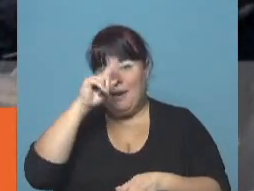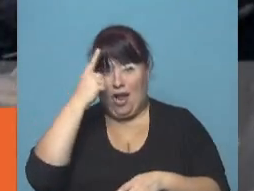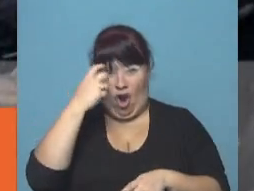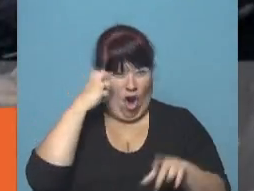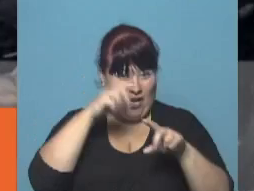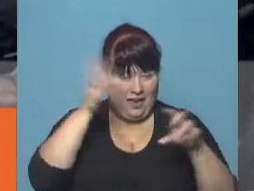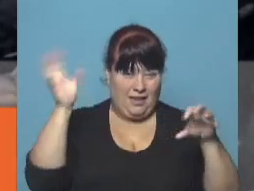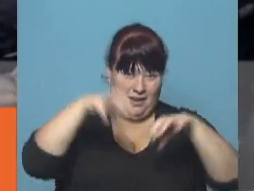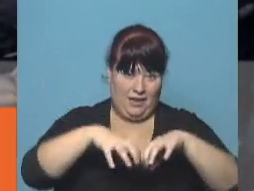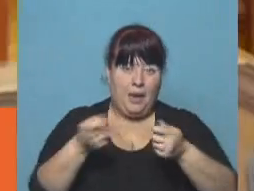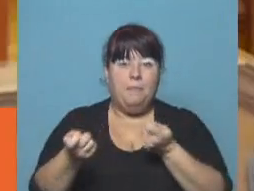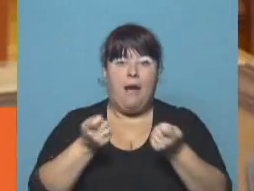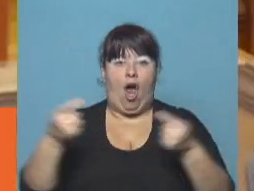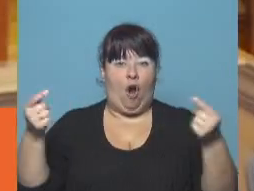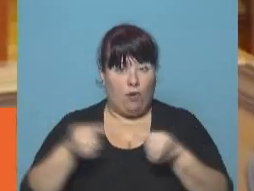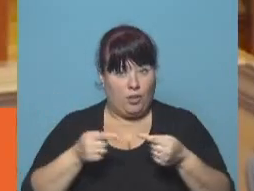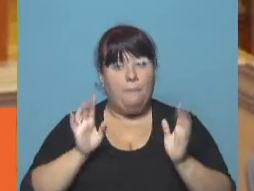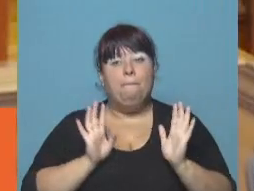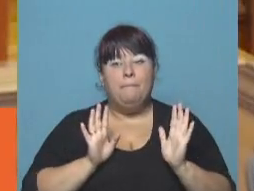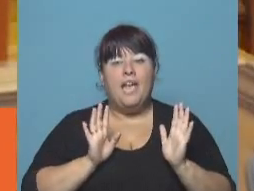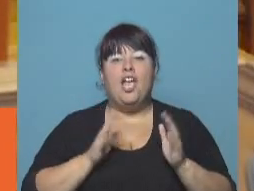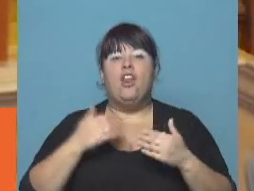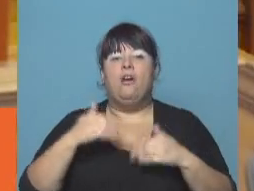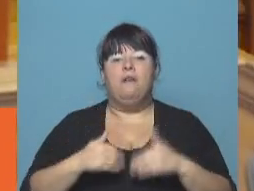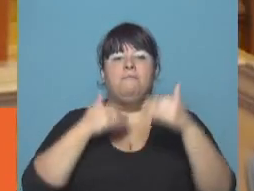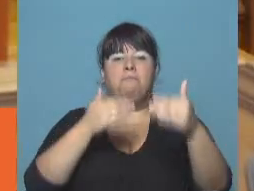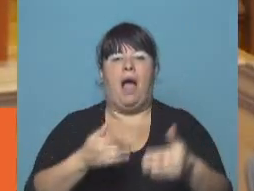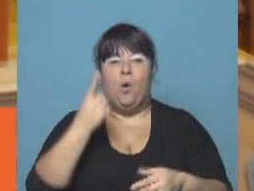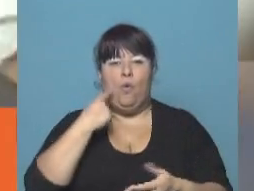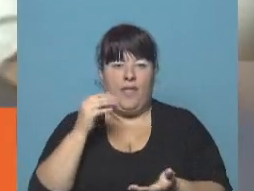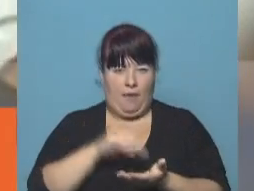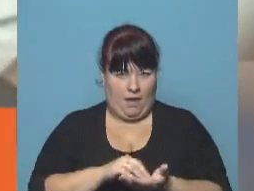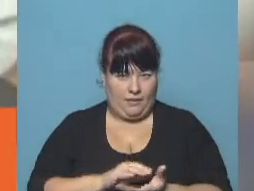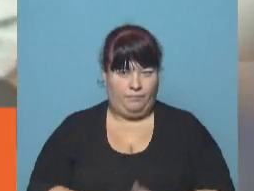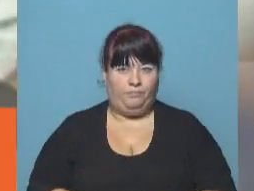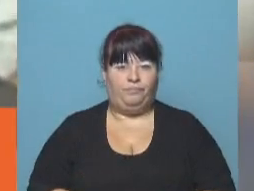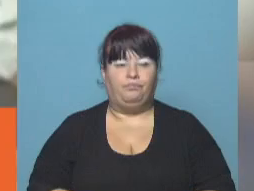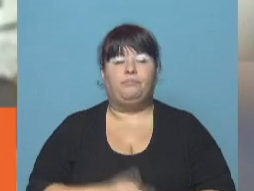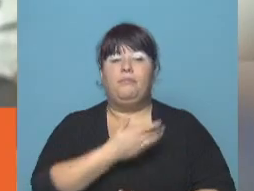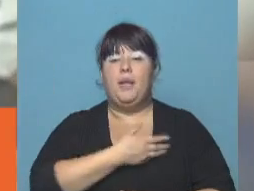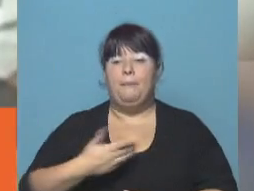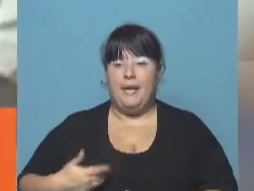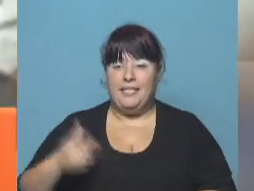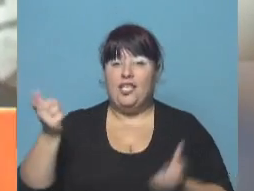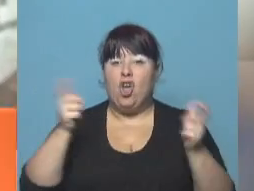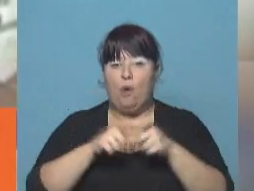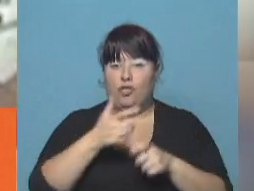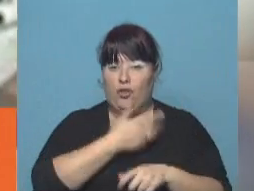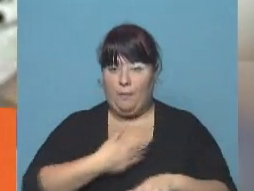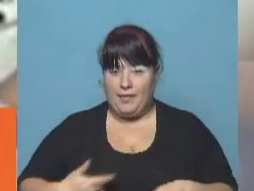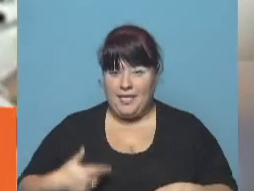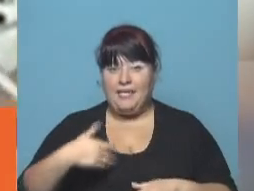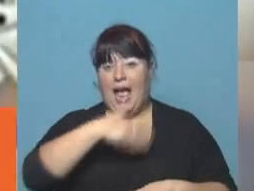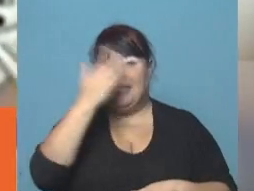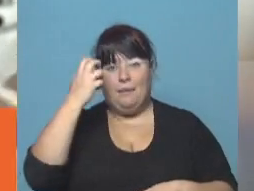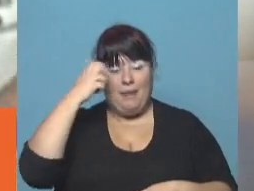Nacional, controlada por la oposición, pero la ceremonia se postergó 24 horas. El presidente de la Comisión Presidencial de la